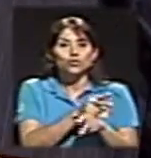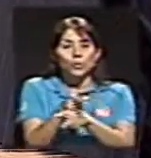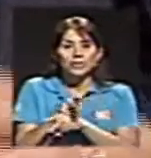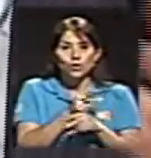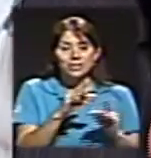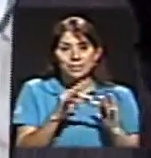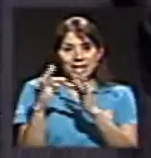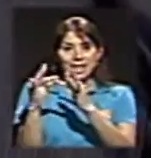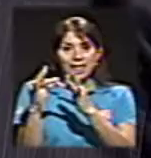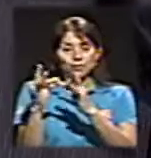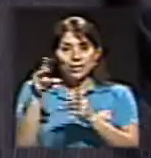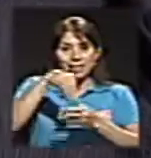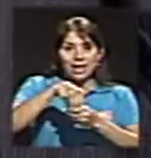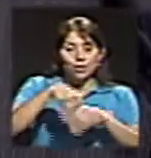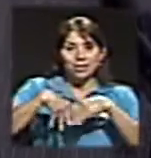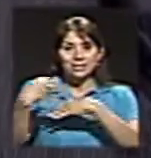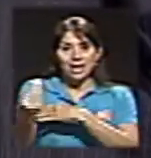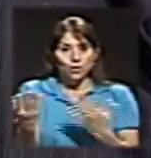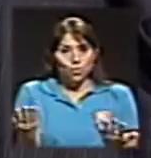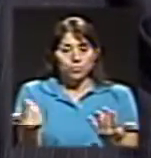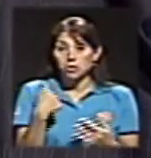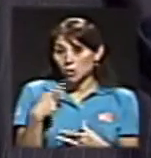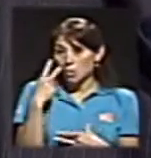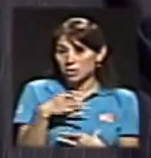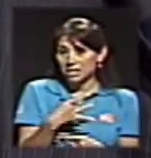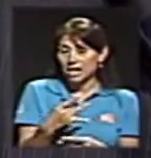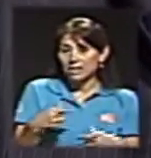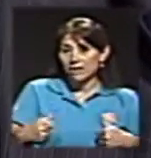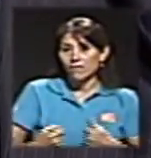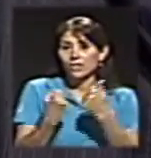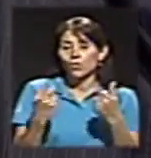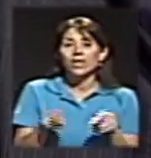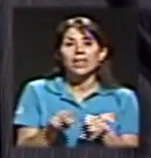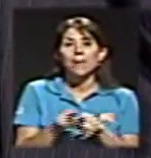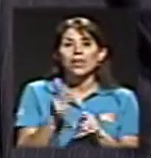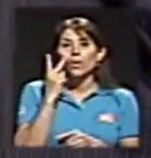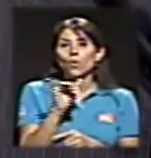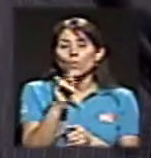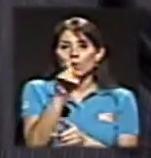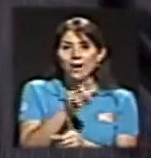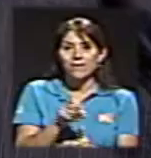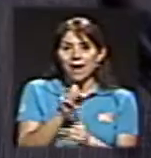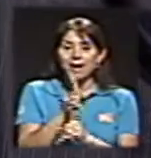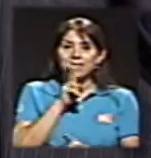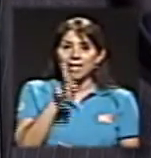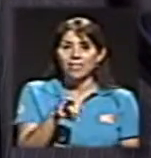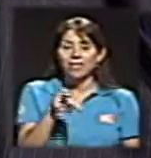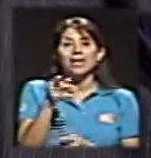lo interno como a lo externo. Yo veo interesante el reto, ¿verdad? Y además lo veo como una realidad. Eso es algo que va a